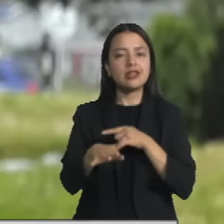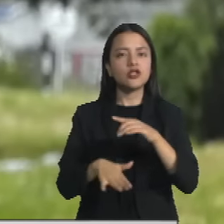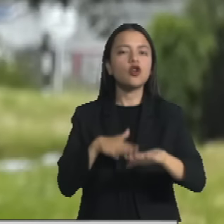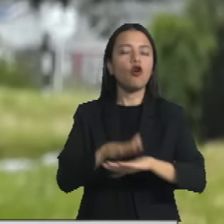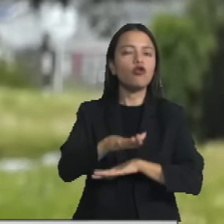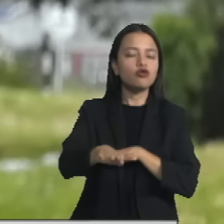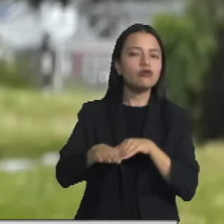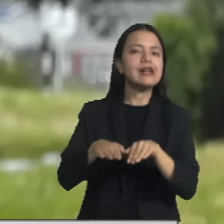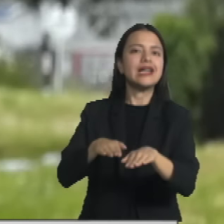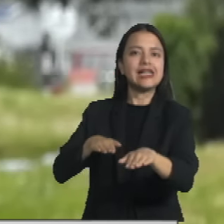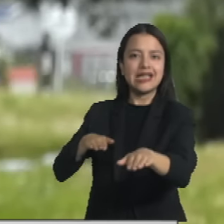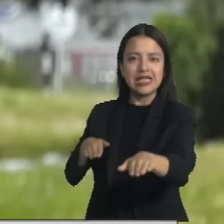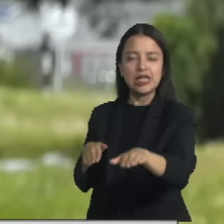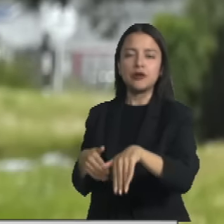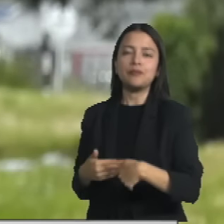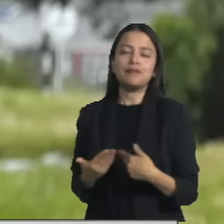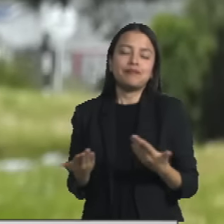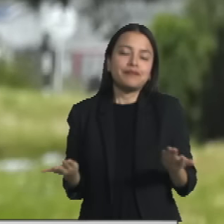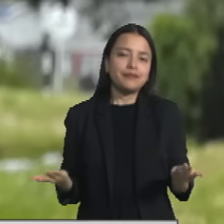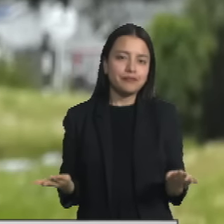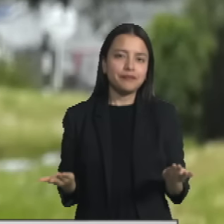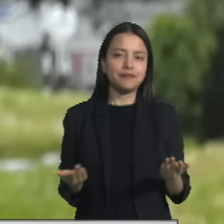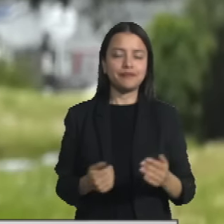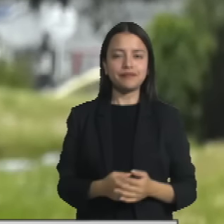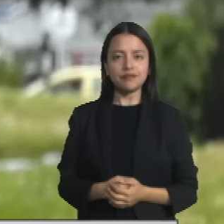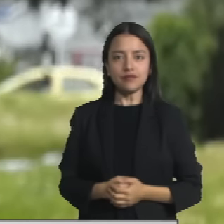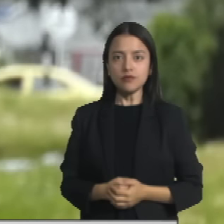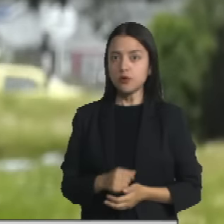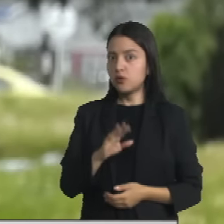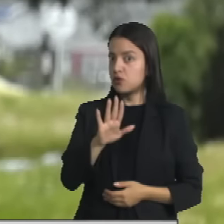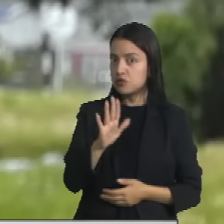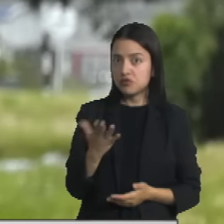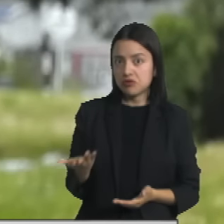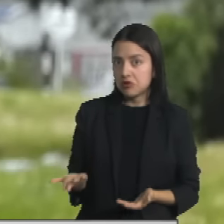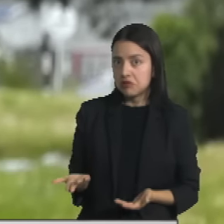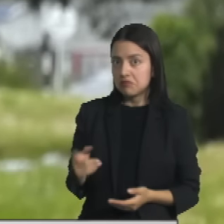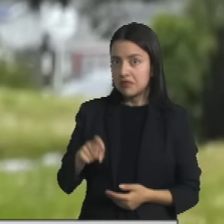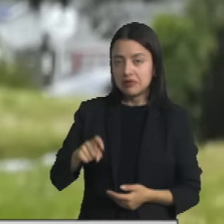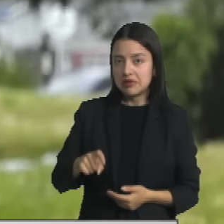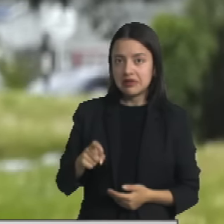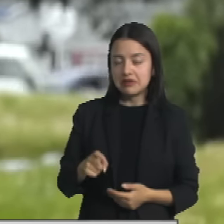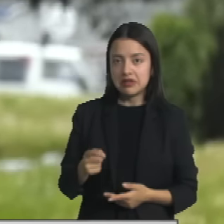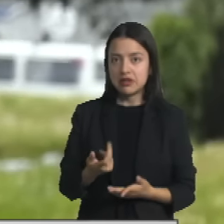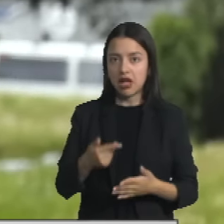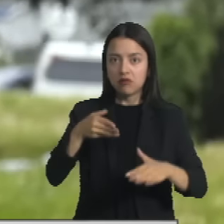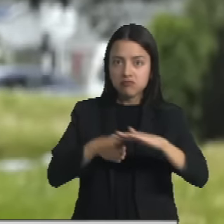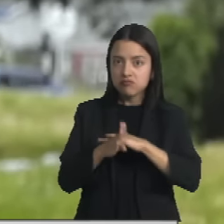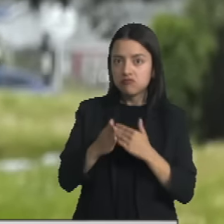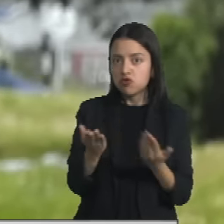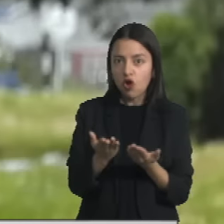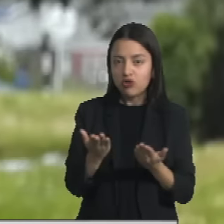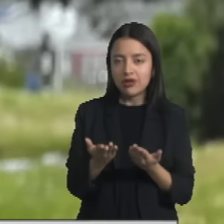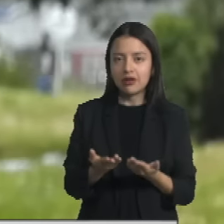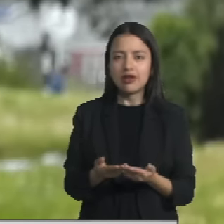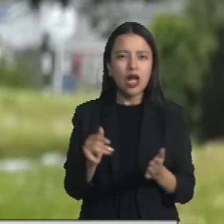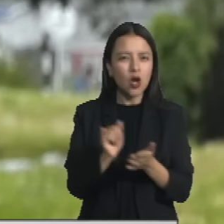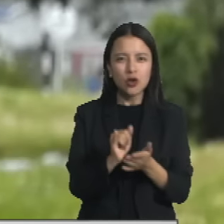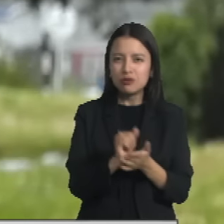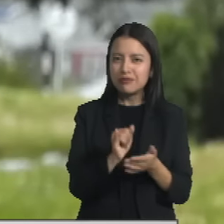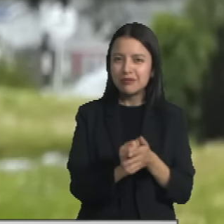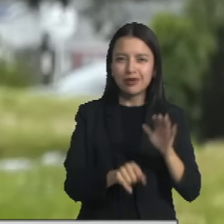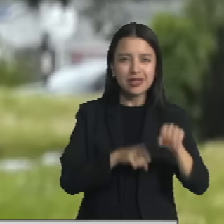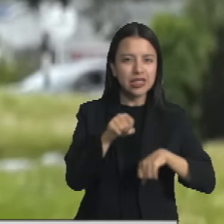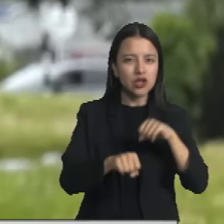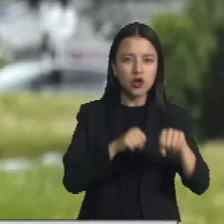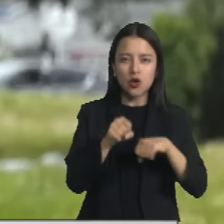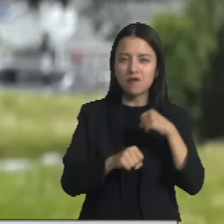los principales corredores viales, que manéjelo de la siguiente forma si usted pues necesita precisar esta información. Son los mismos corredores viales que se utilizan